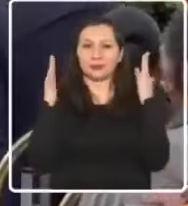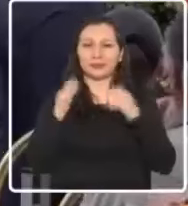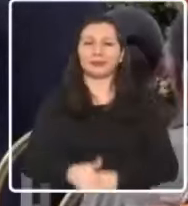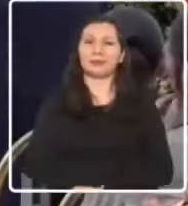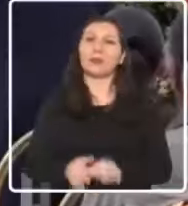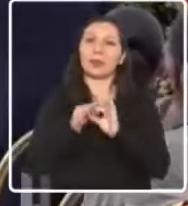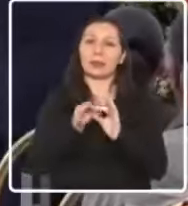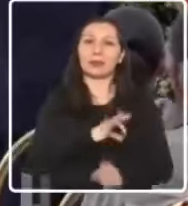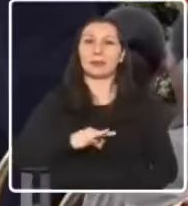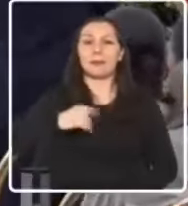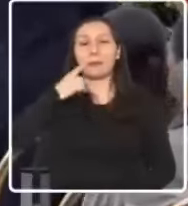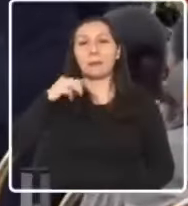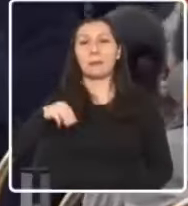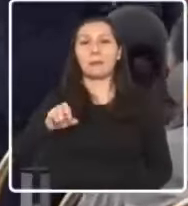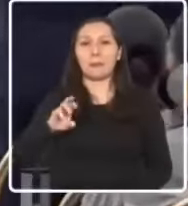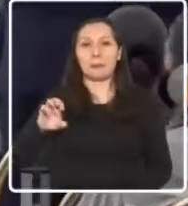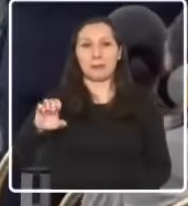Muchas gracias, ministro Marcel.